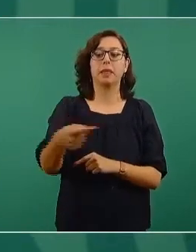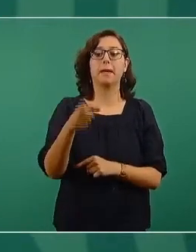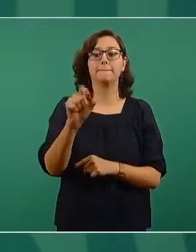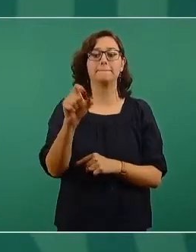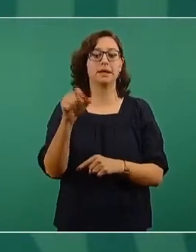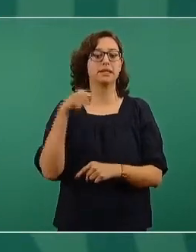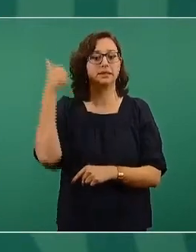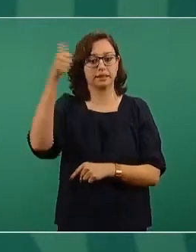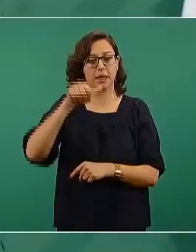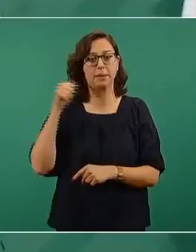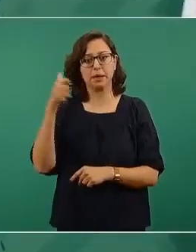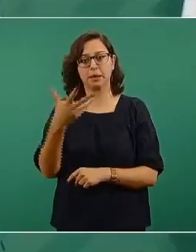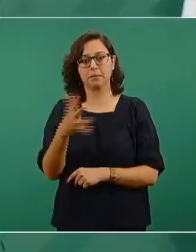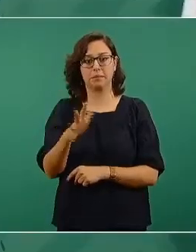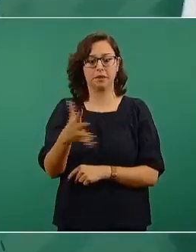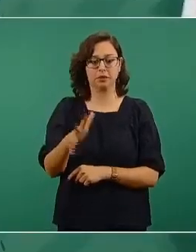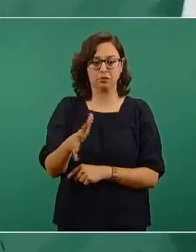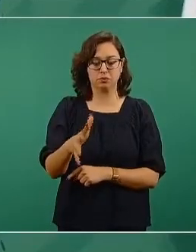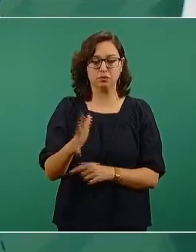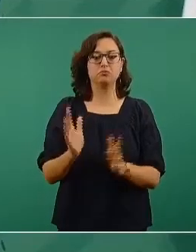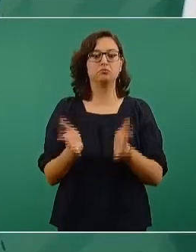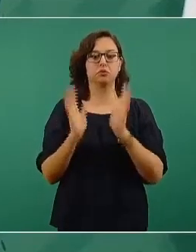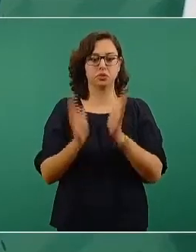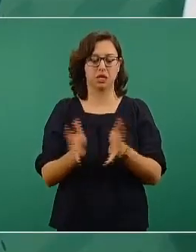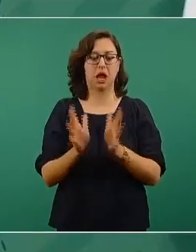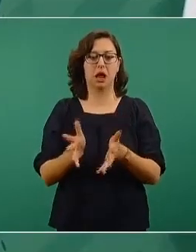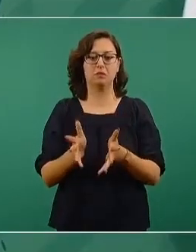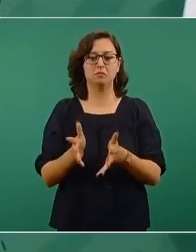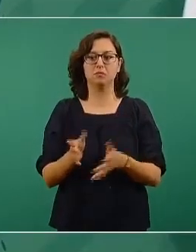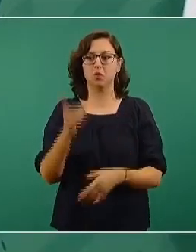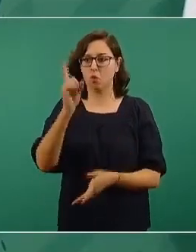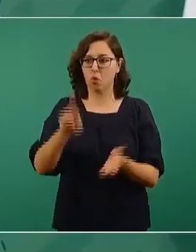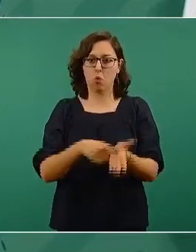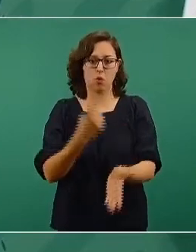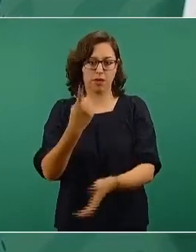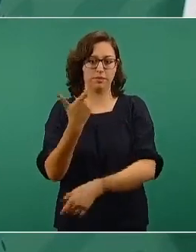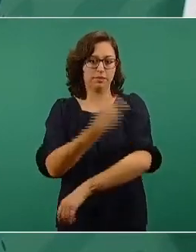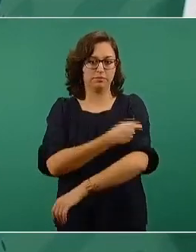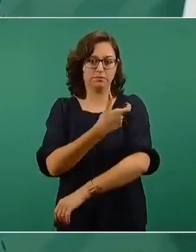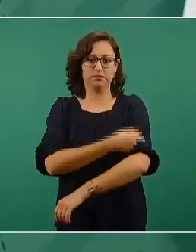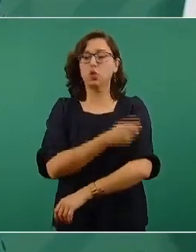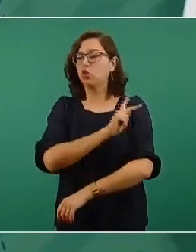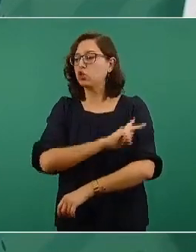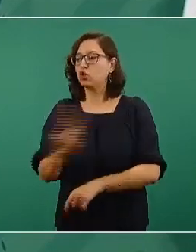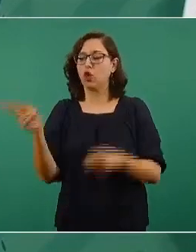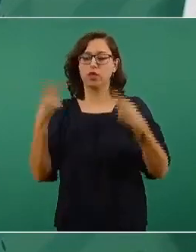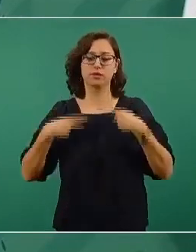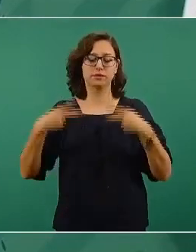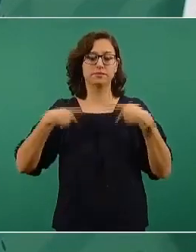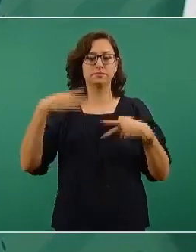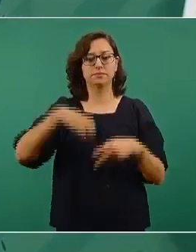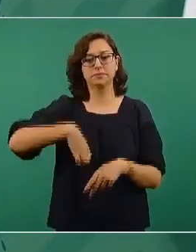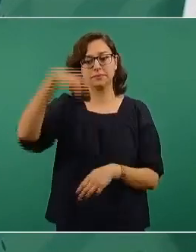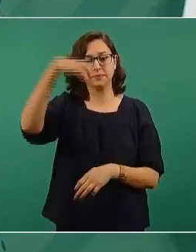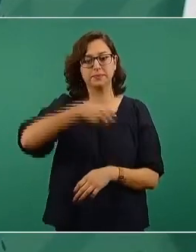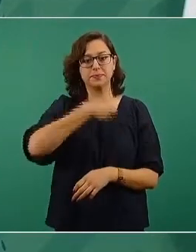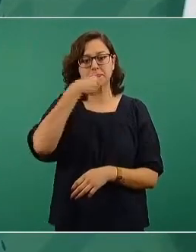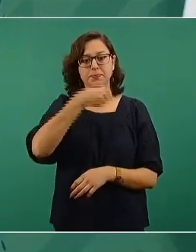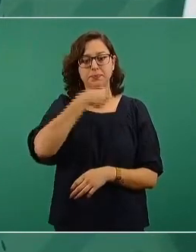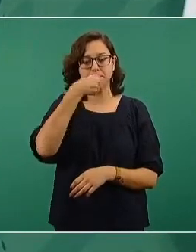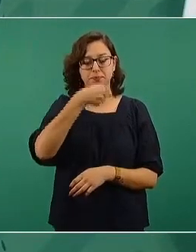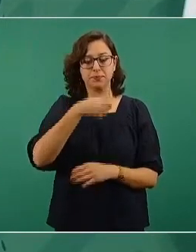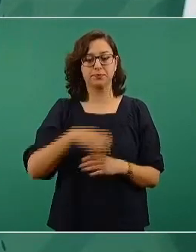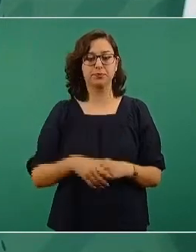alrededor del día 20, ya cuando menos con una dosis a todos los adultos mayores.